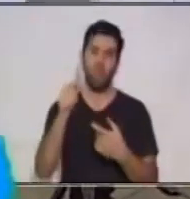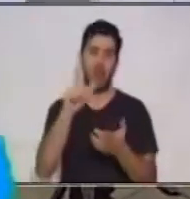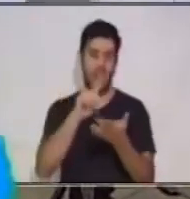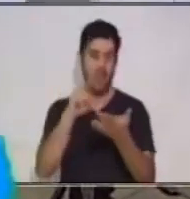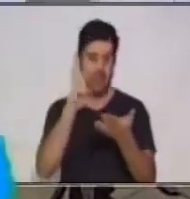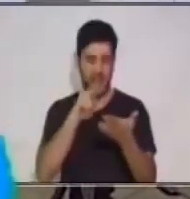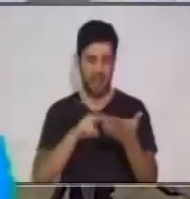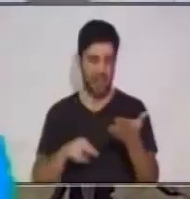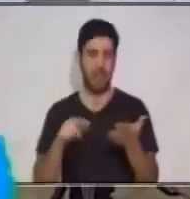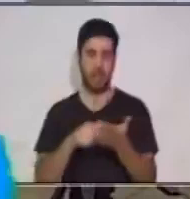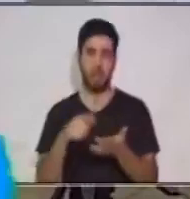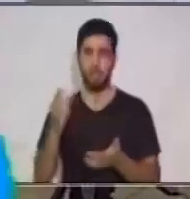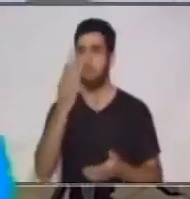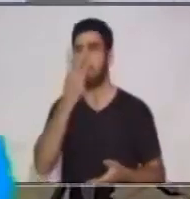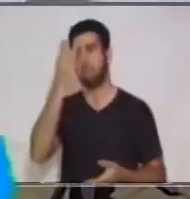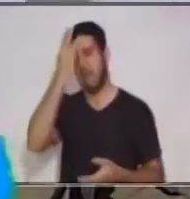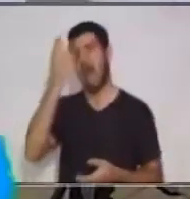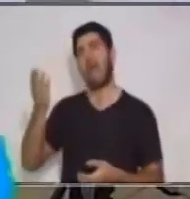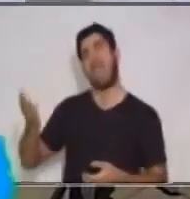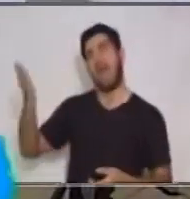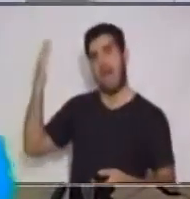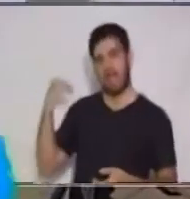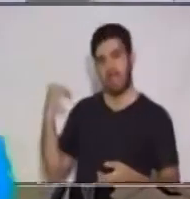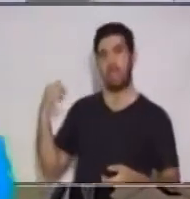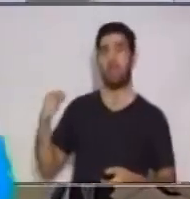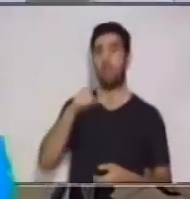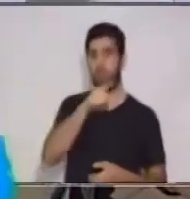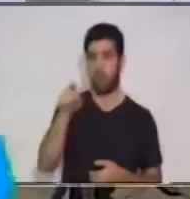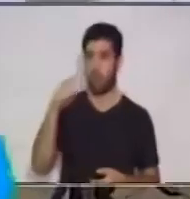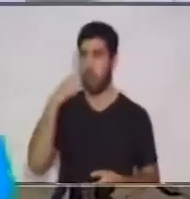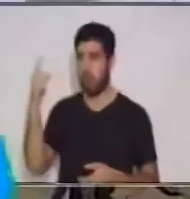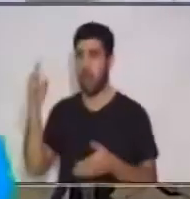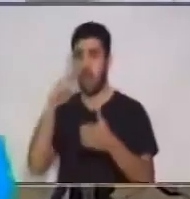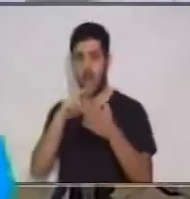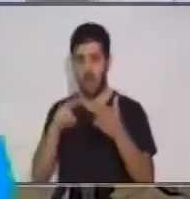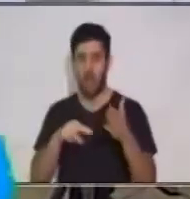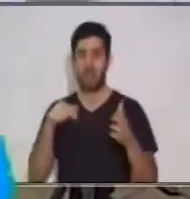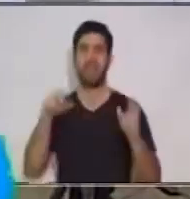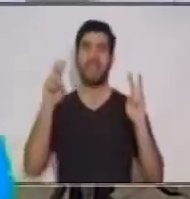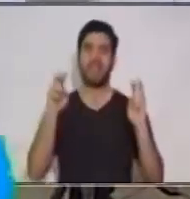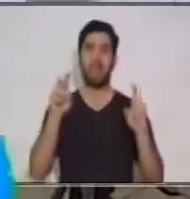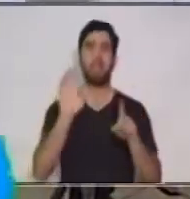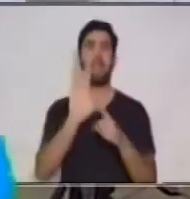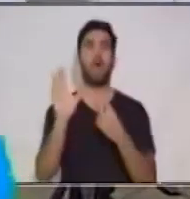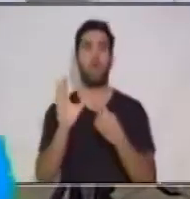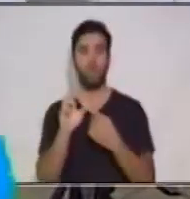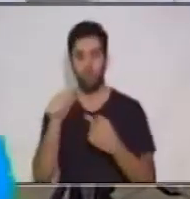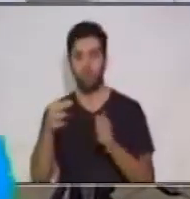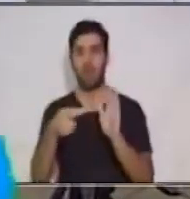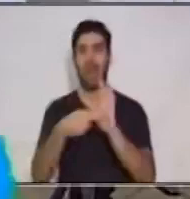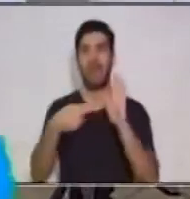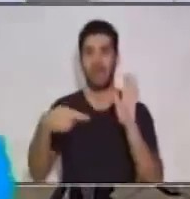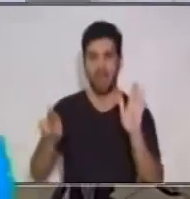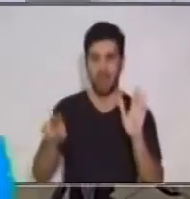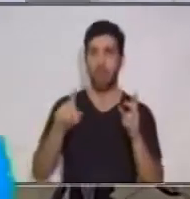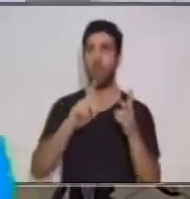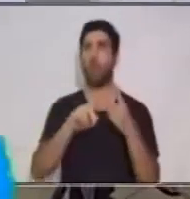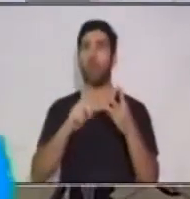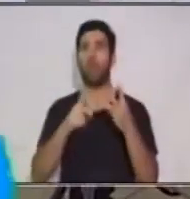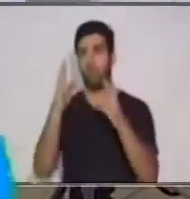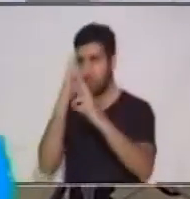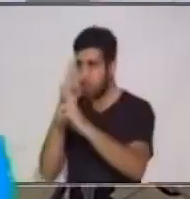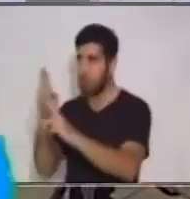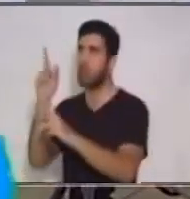decir, que todos esos textos que tú encuentres donde hablen de cultura, de religiosidad, de tributo,